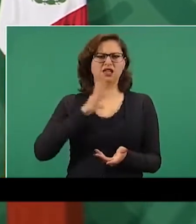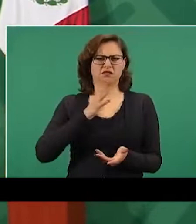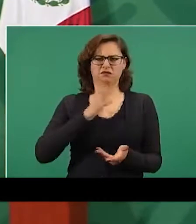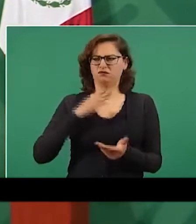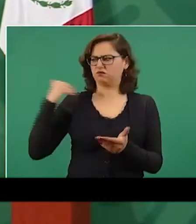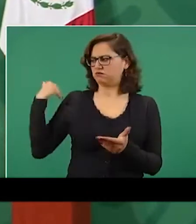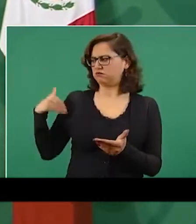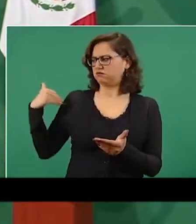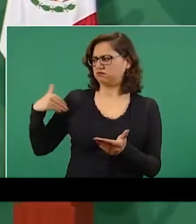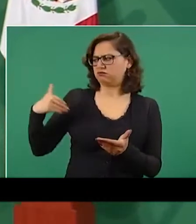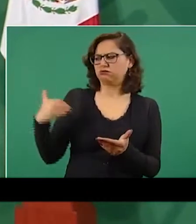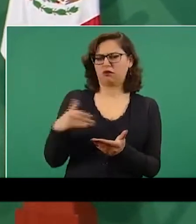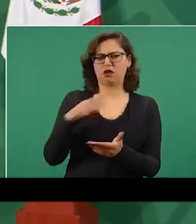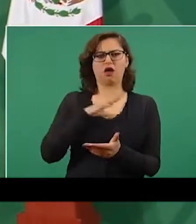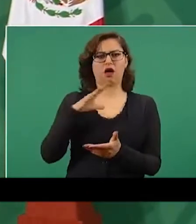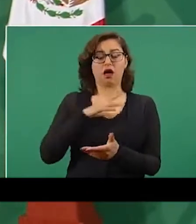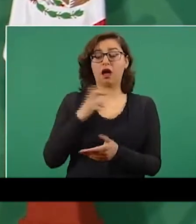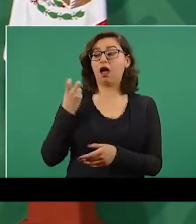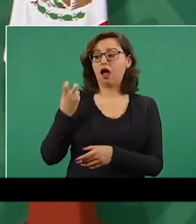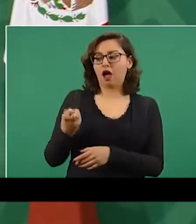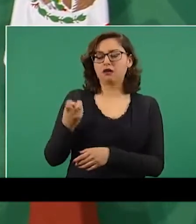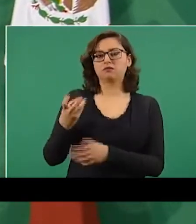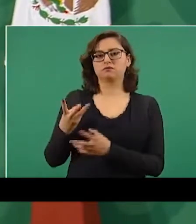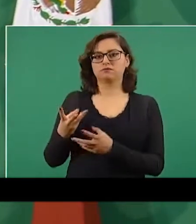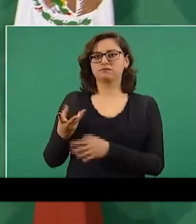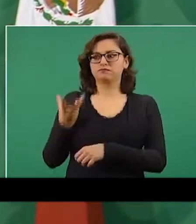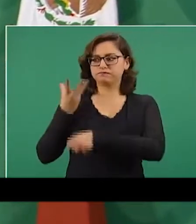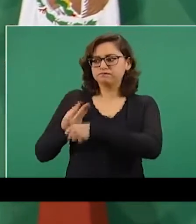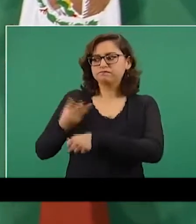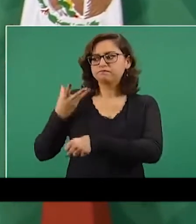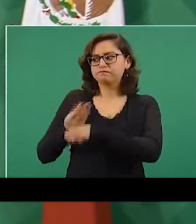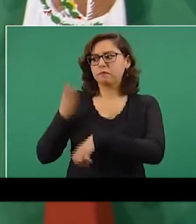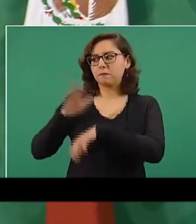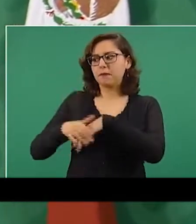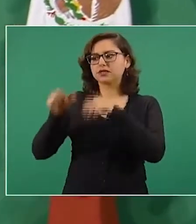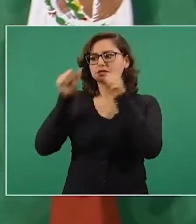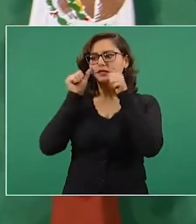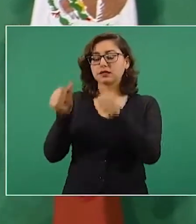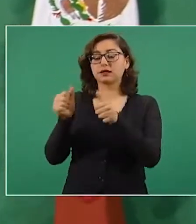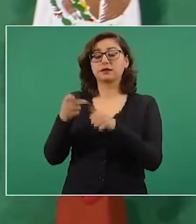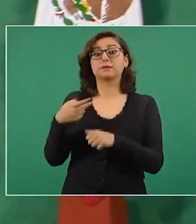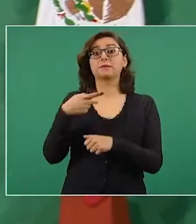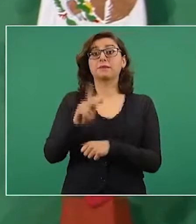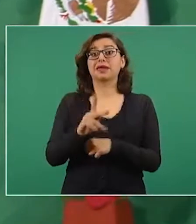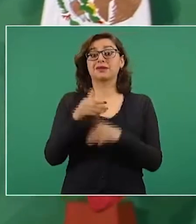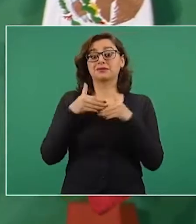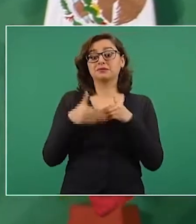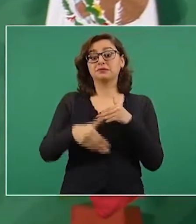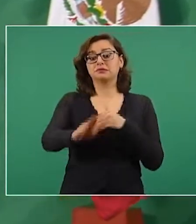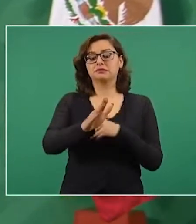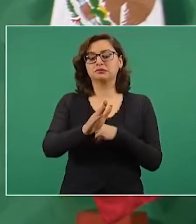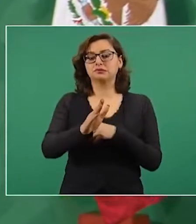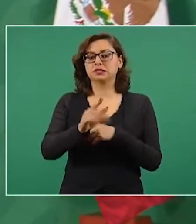dar más atención a la protección de los niños,